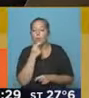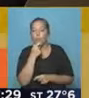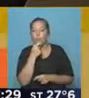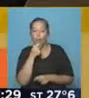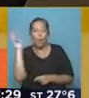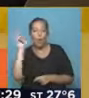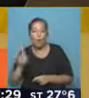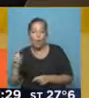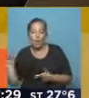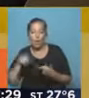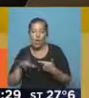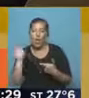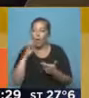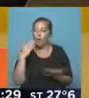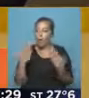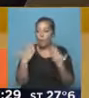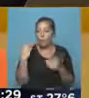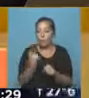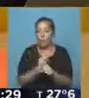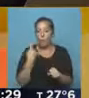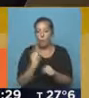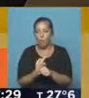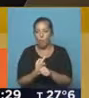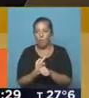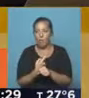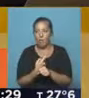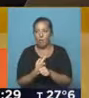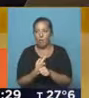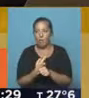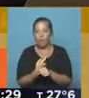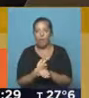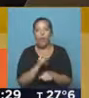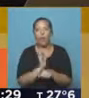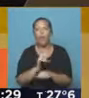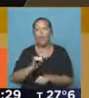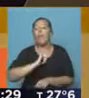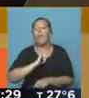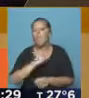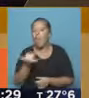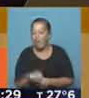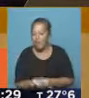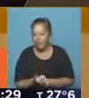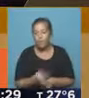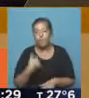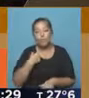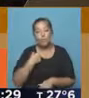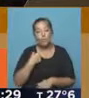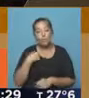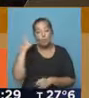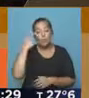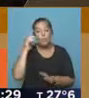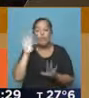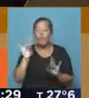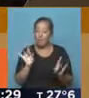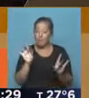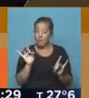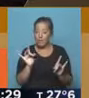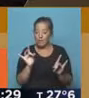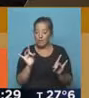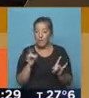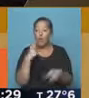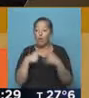venezolano no puede ser comparado tiene su identidad ese país entonces yo creo que lo difícil es que si